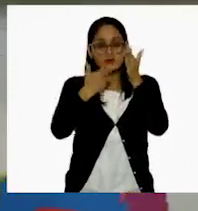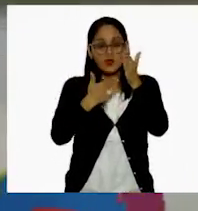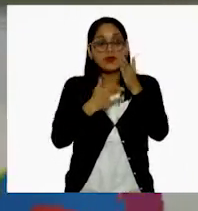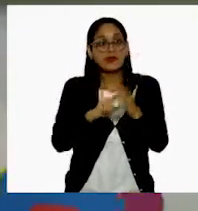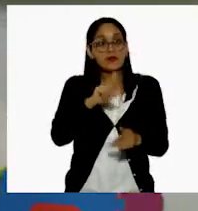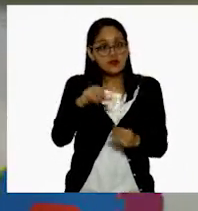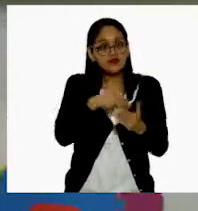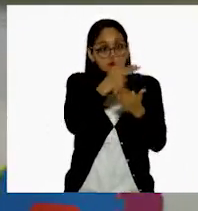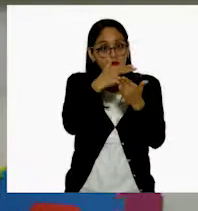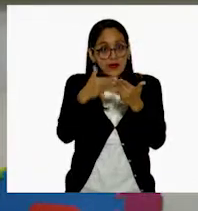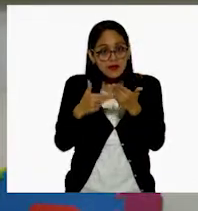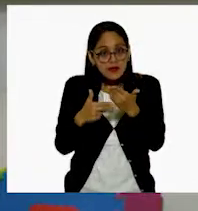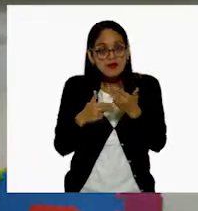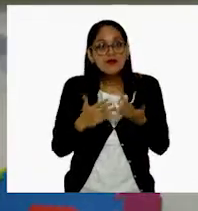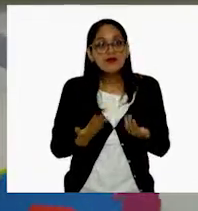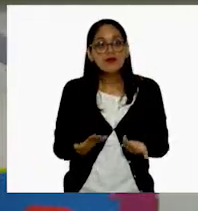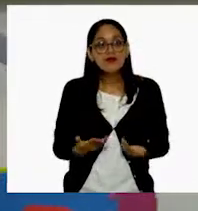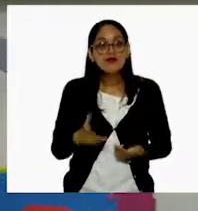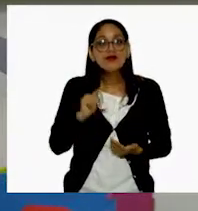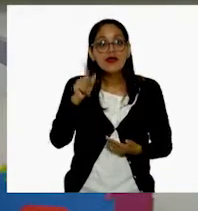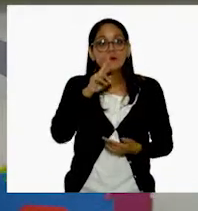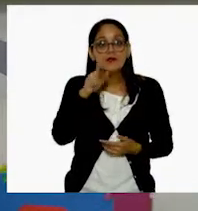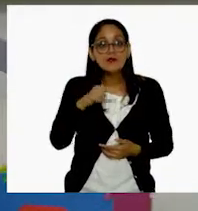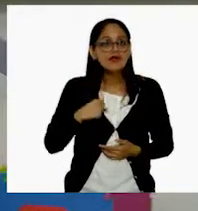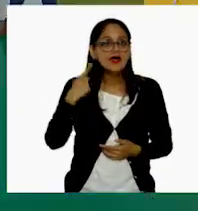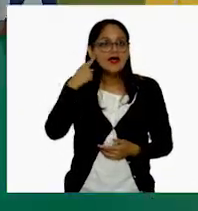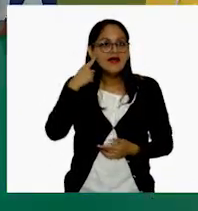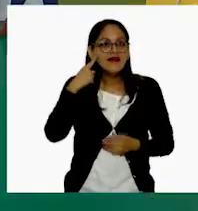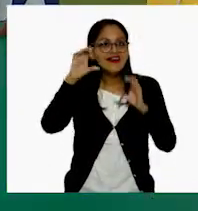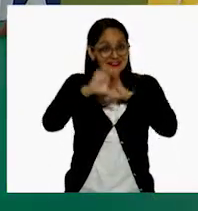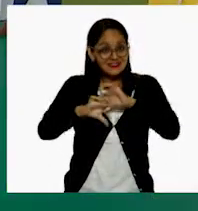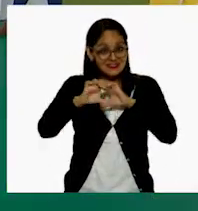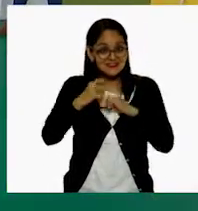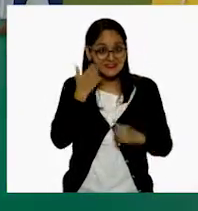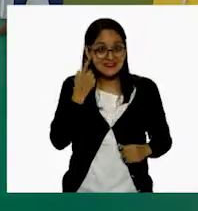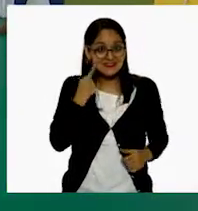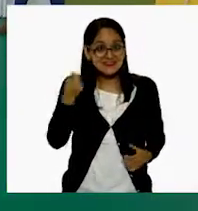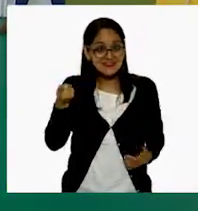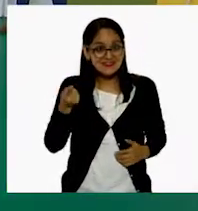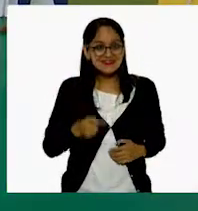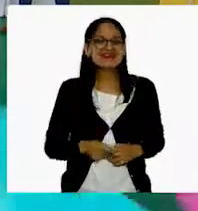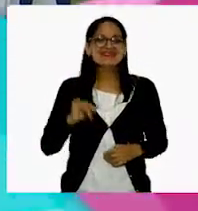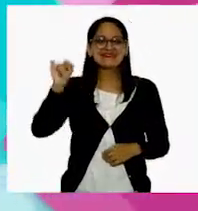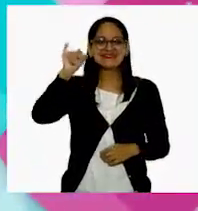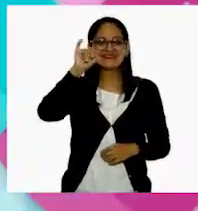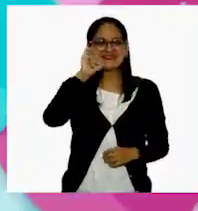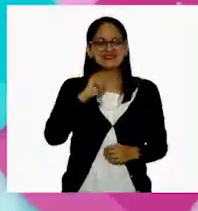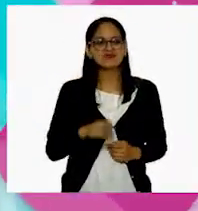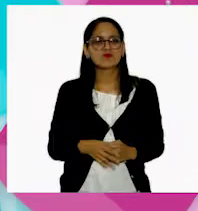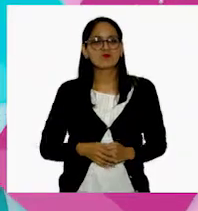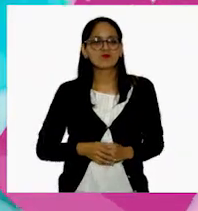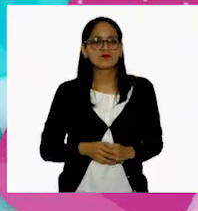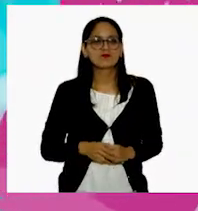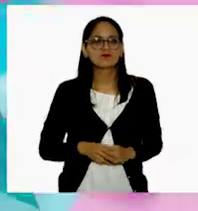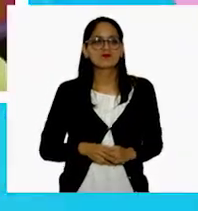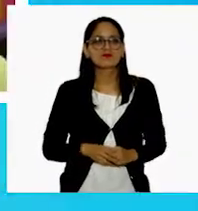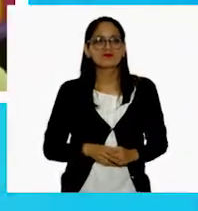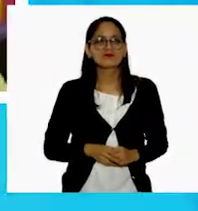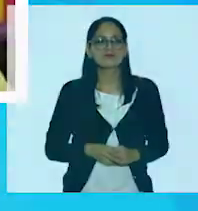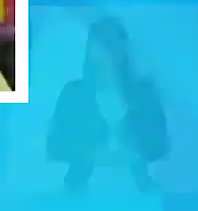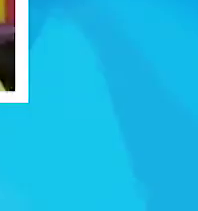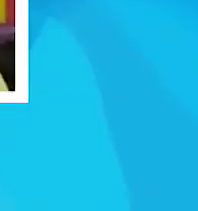la vamos haciendo y así, ¿qué les parece si vamos a escuchar la siguiente canción? ¡Sí! ¿Sí? ¡Me encanta! Vamos a escucharla.